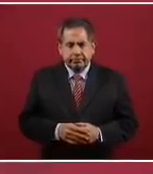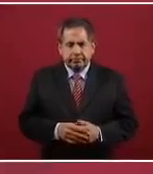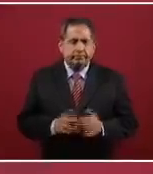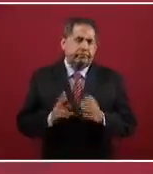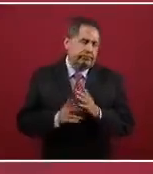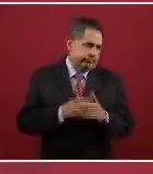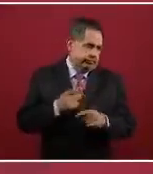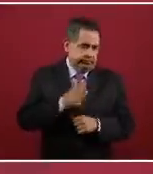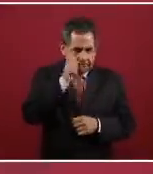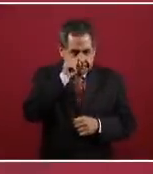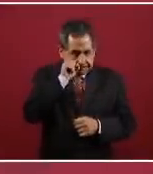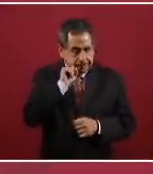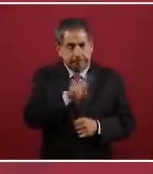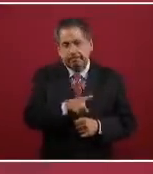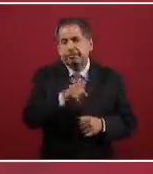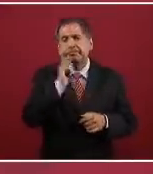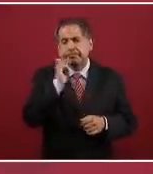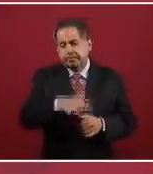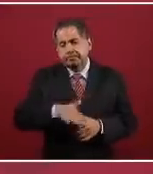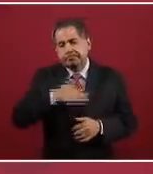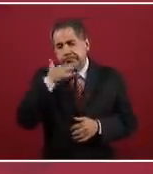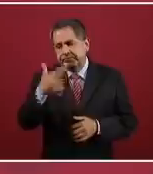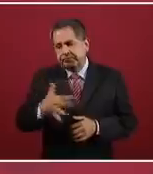Volvemos a lo mismo, la corrupción.